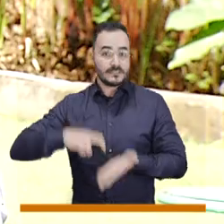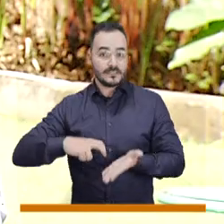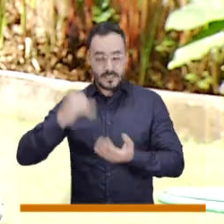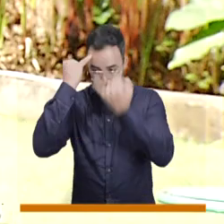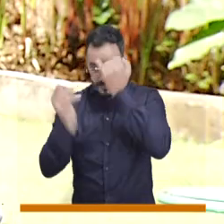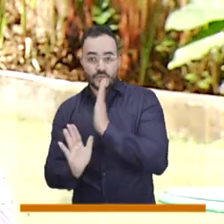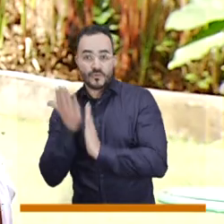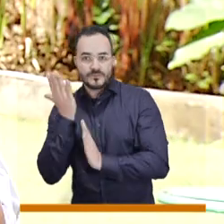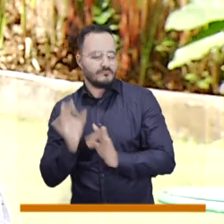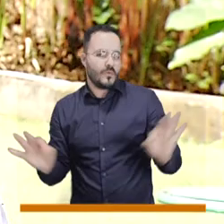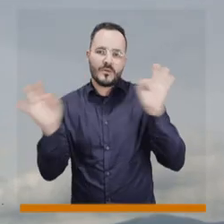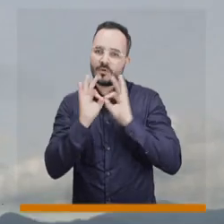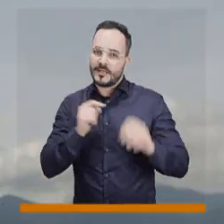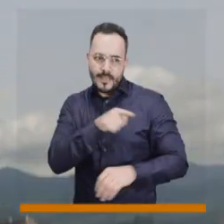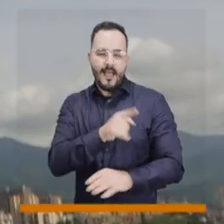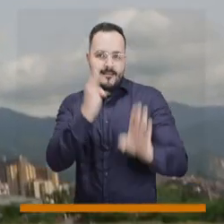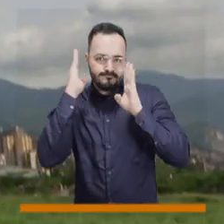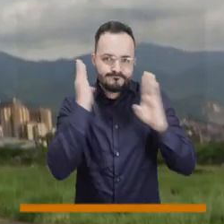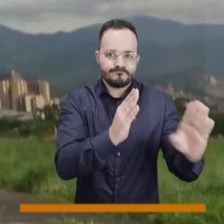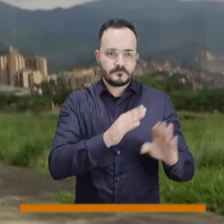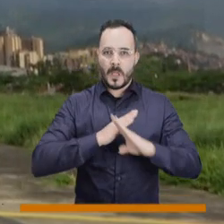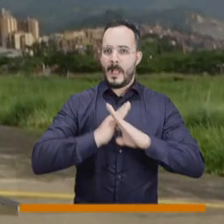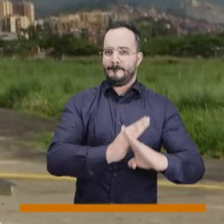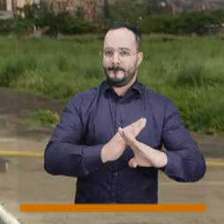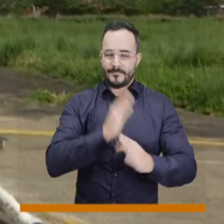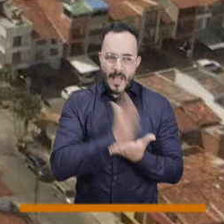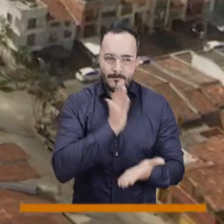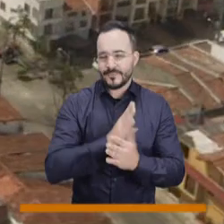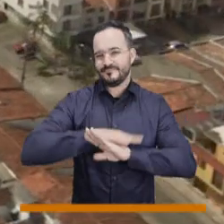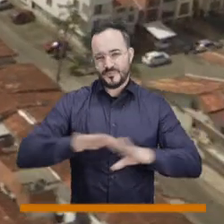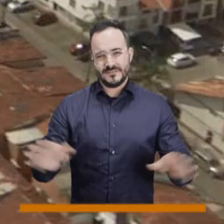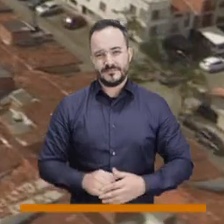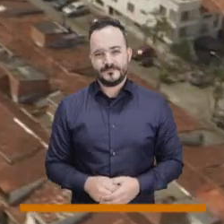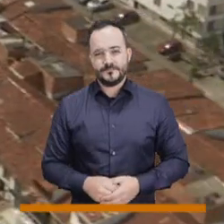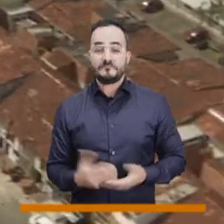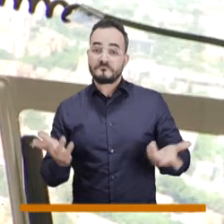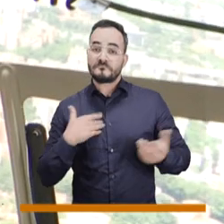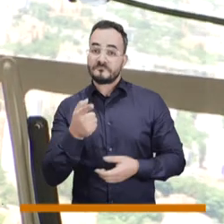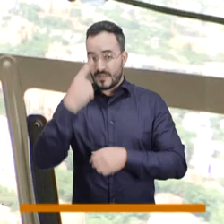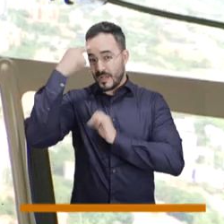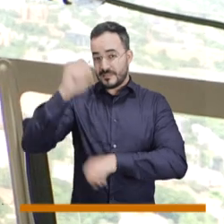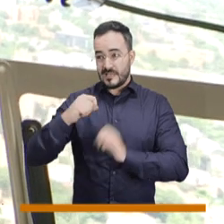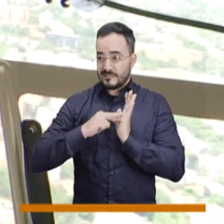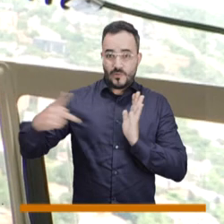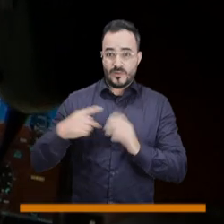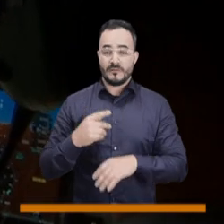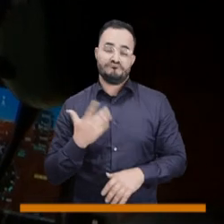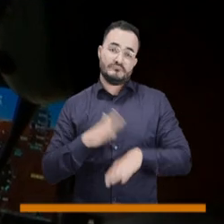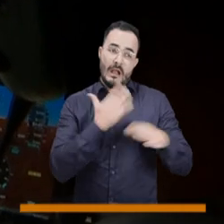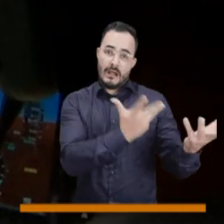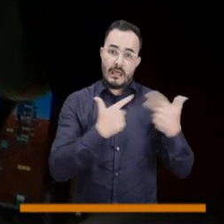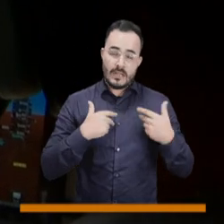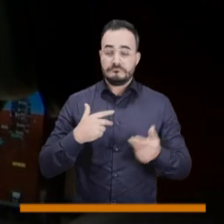ciencia, la tecnología y la innovación es clave, fundamental, para que nosotros podamos atacar todos estos delitos. Y precisamente sobre esa capacidad